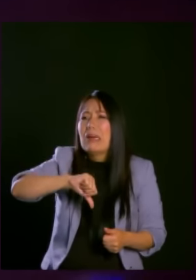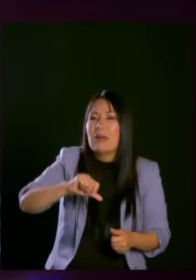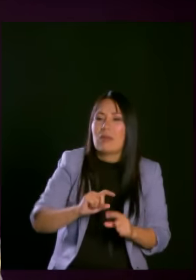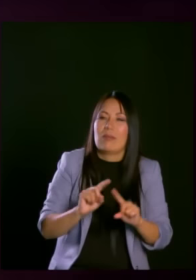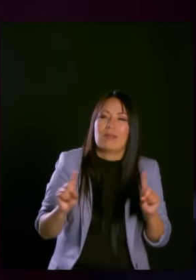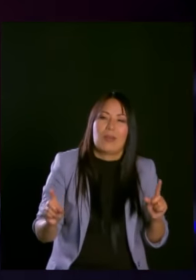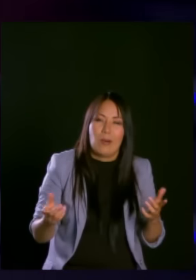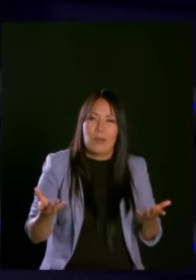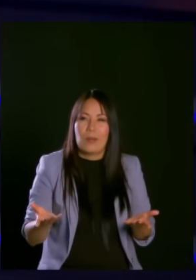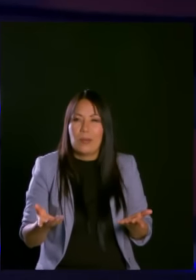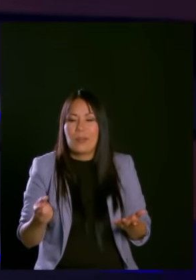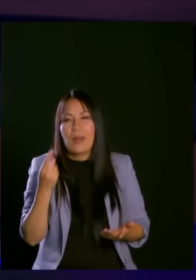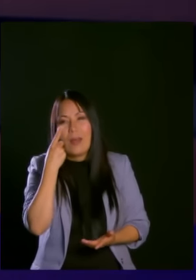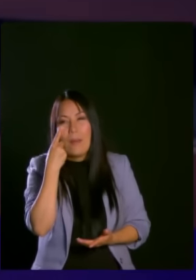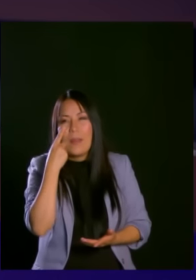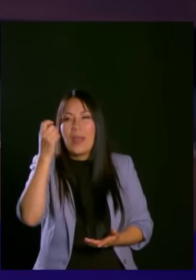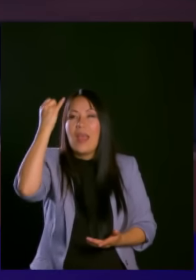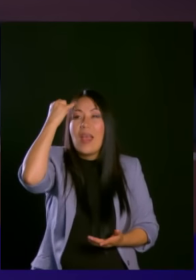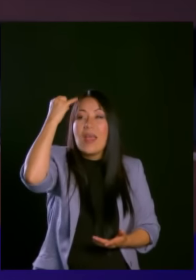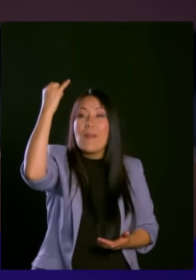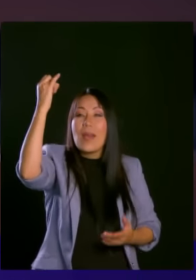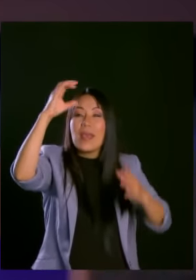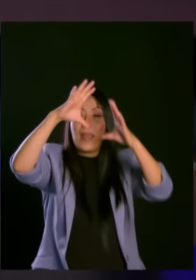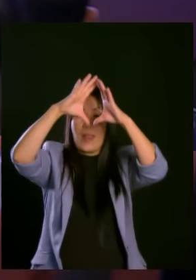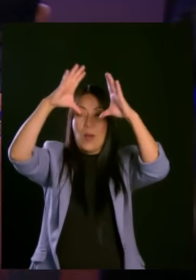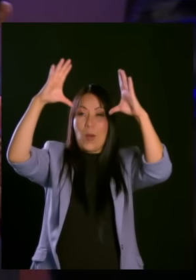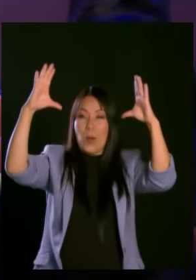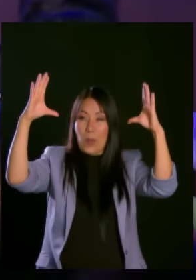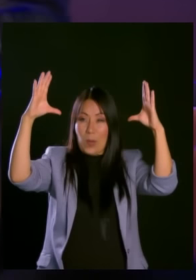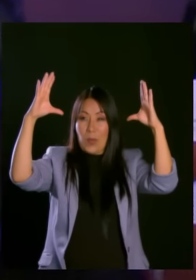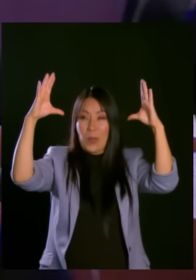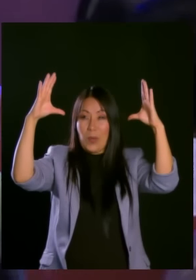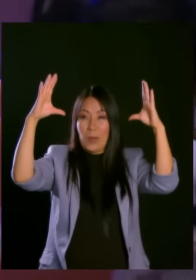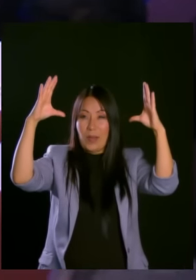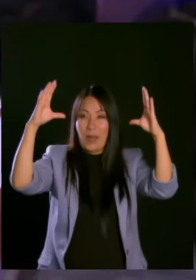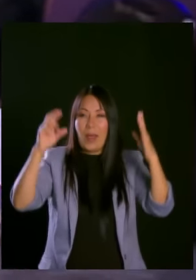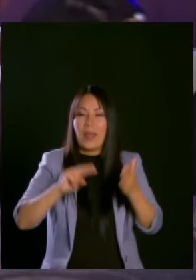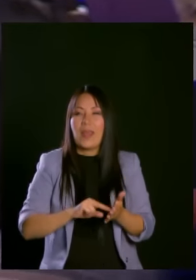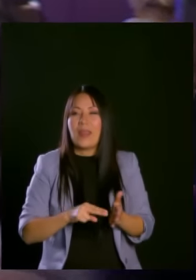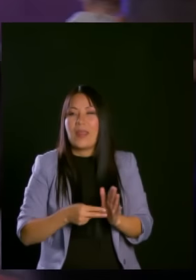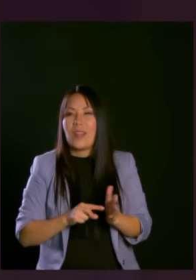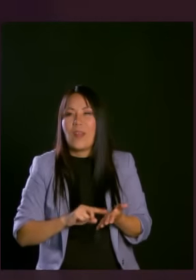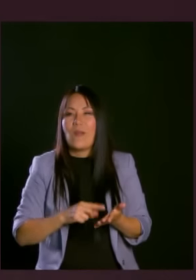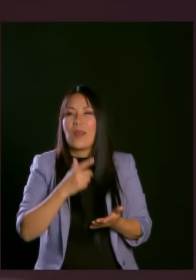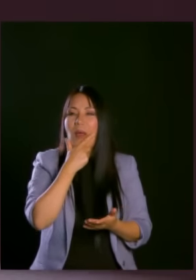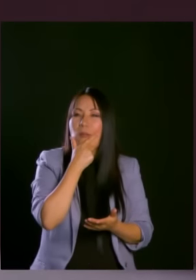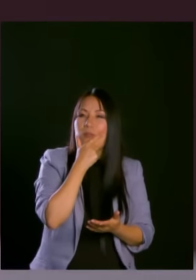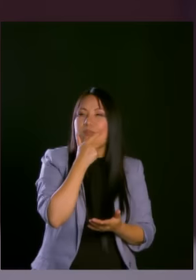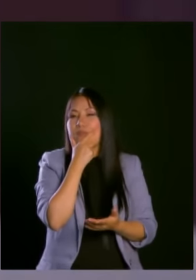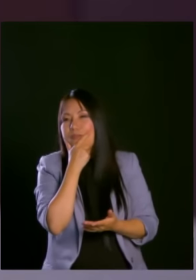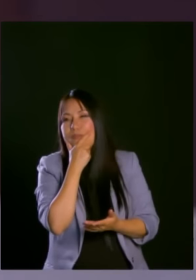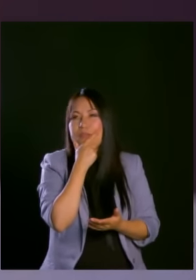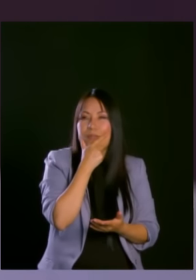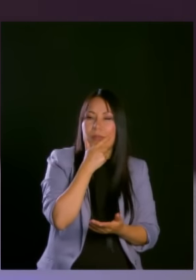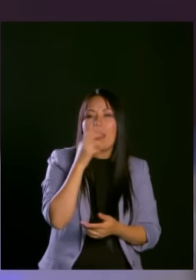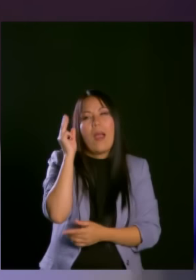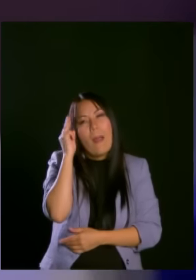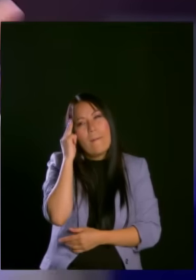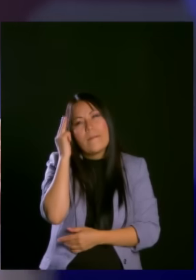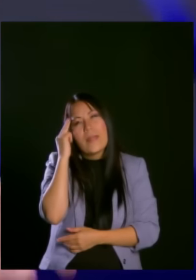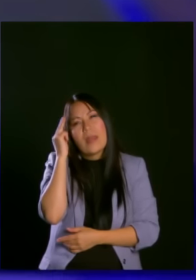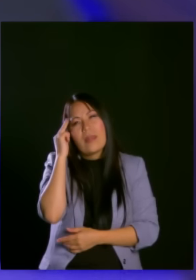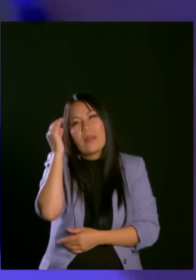Imaginar, déjame decirte esto, imaginar, usa esa palabra, que es meditar. Meditar no es pensar, no es dialogar, no